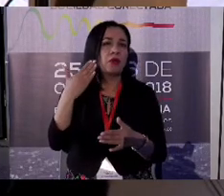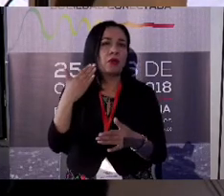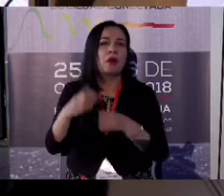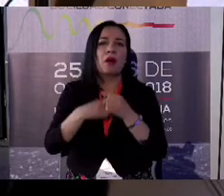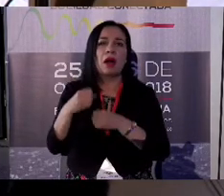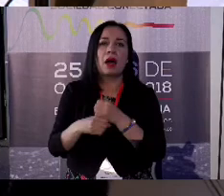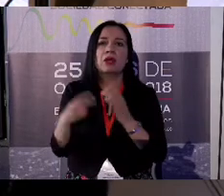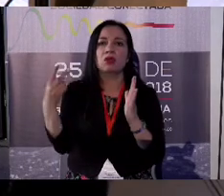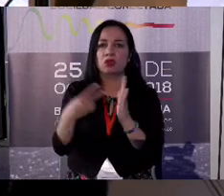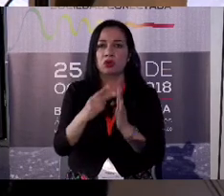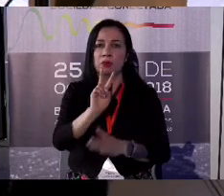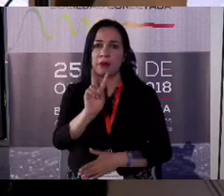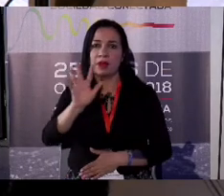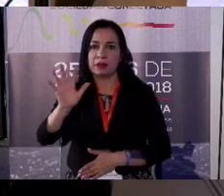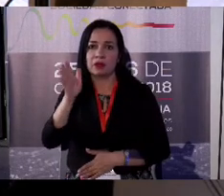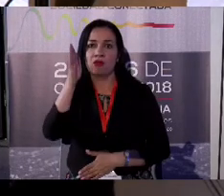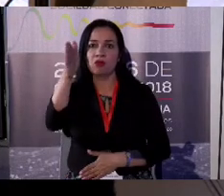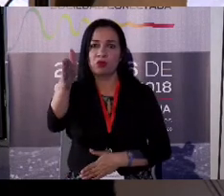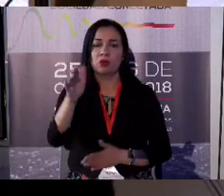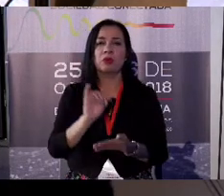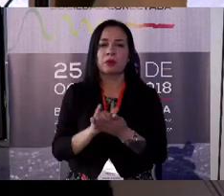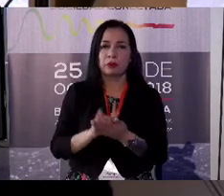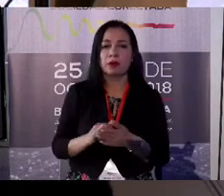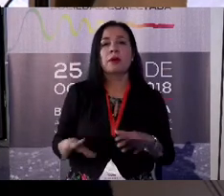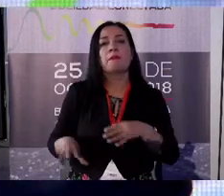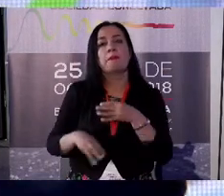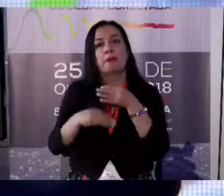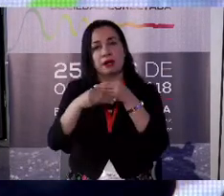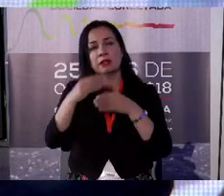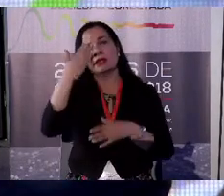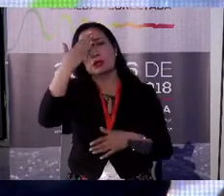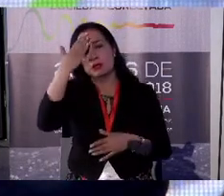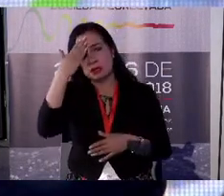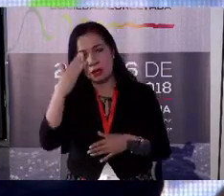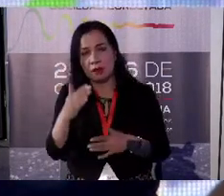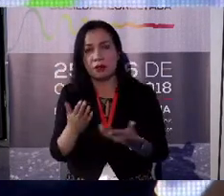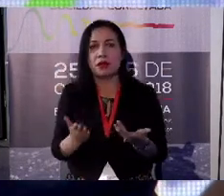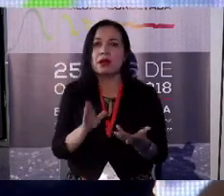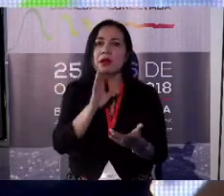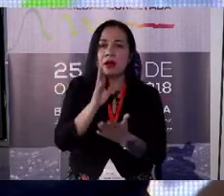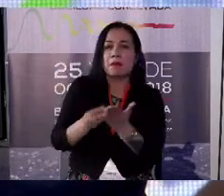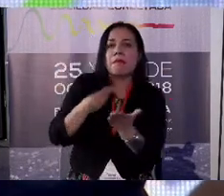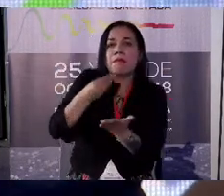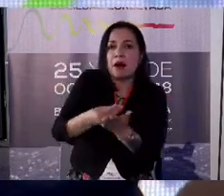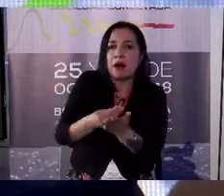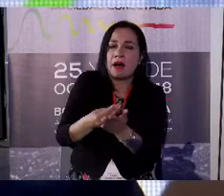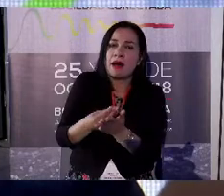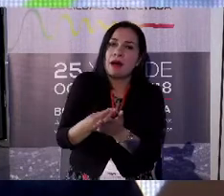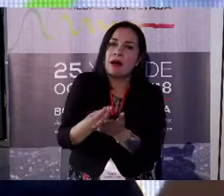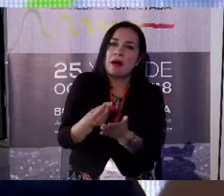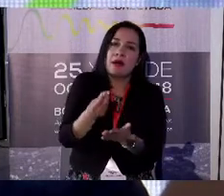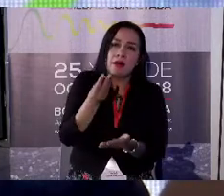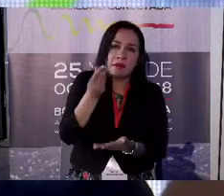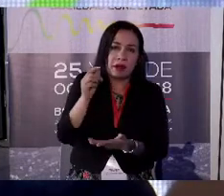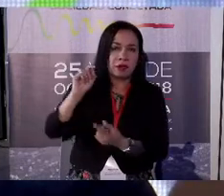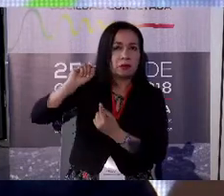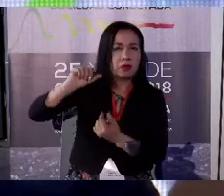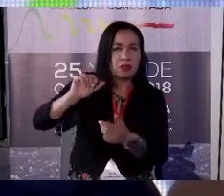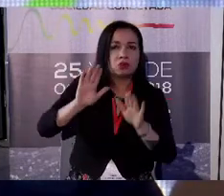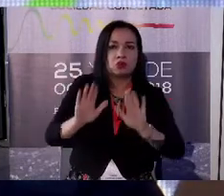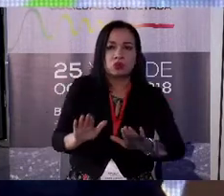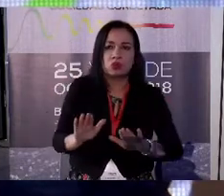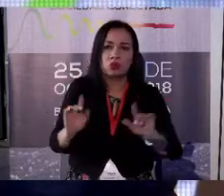2025. Lo que igual sabemos es que el que va a seguir pagando las cuentas, y esto es un tema importante para hablar de lo que es el